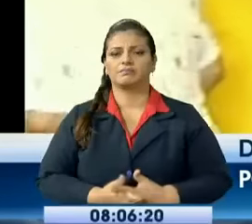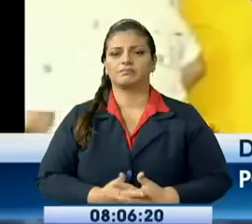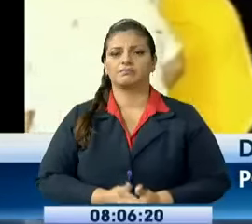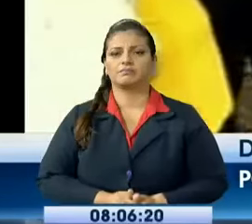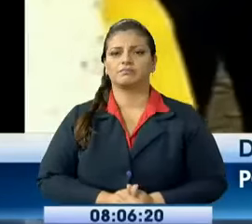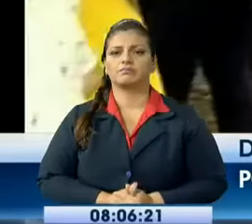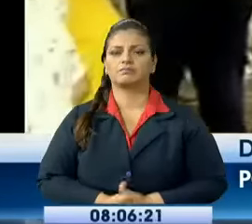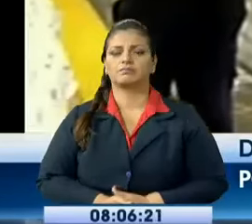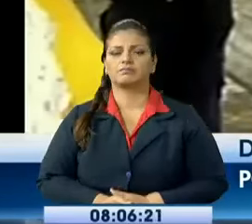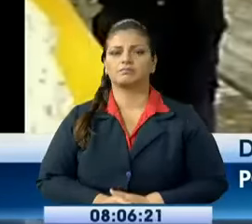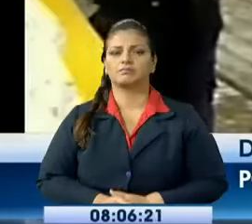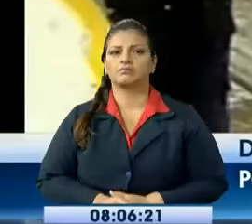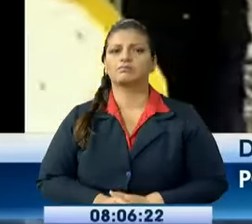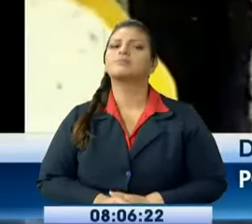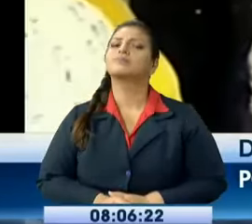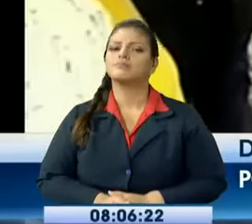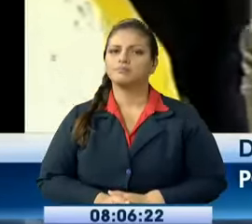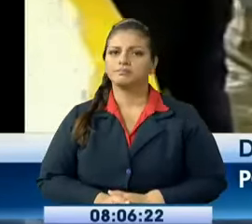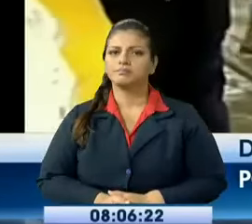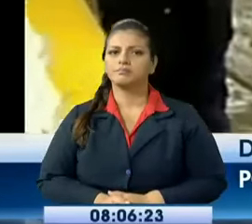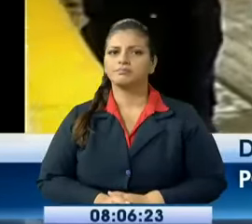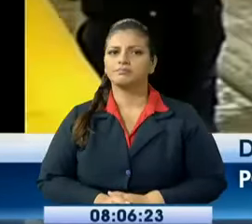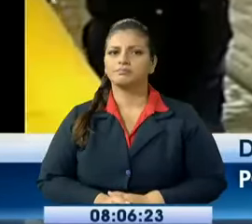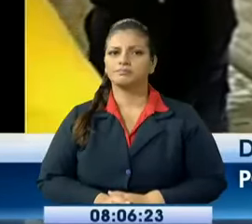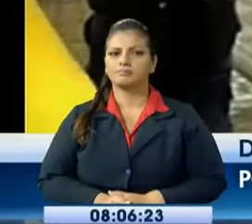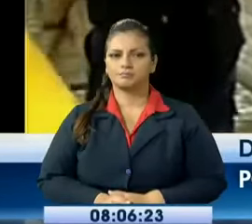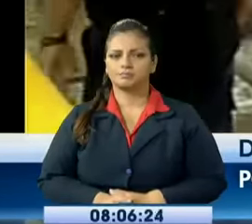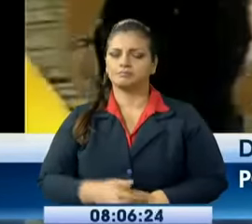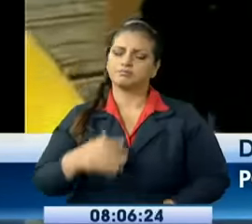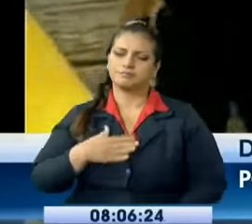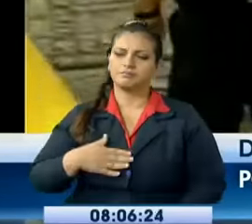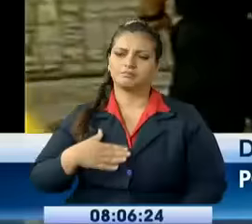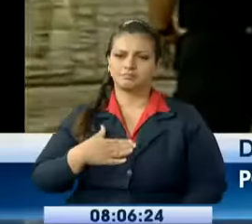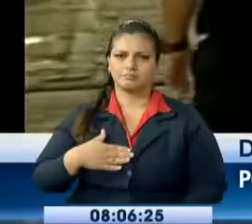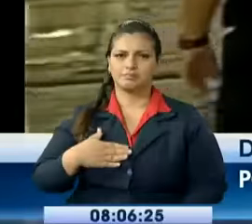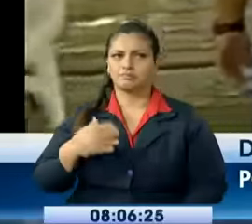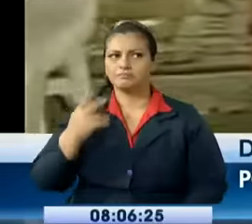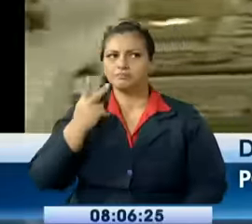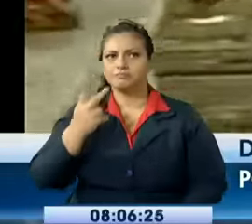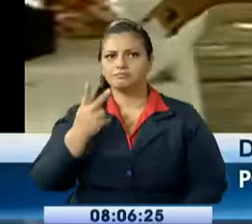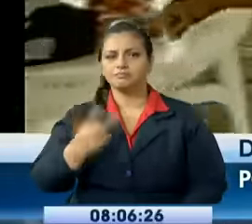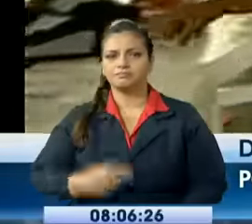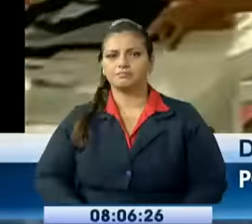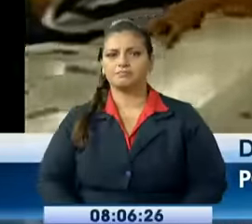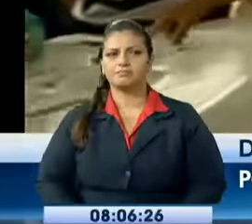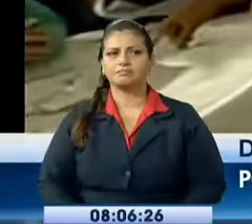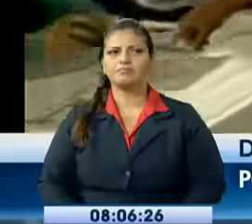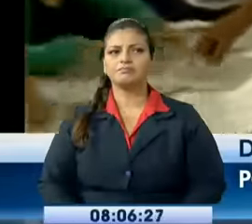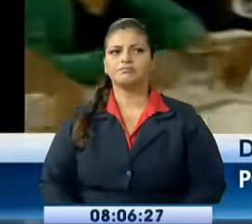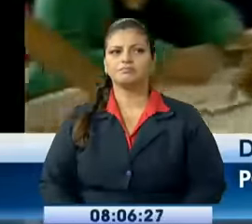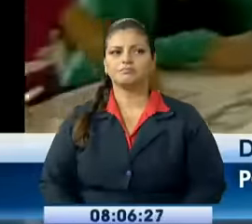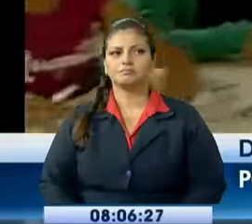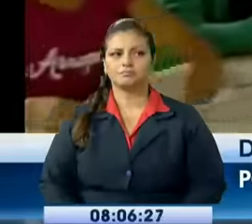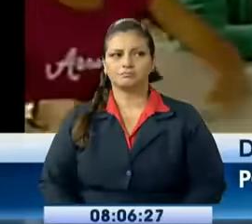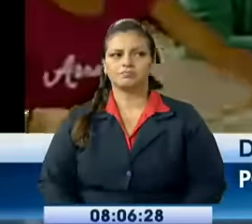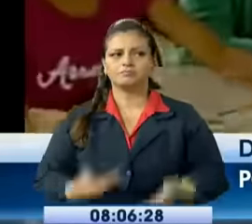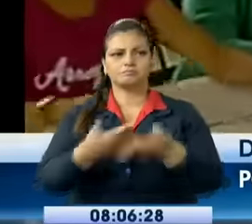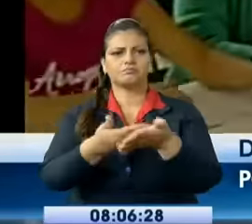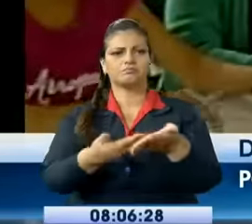quienes también están accediendo a este proceso de inscripción. Sí, si nos acompaña, por favor, un momento, para poder observar brevemente, simplemente el